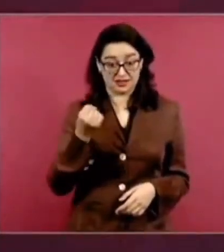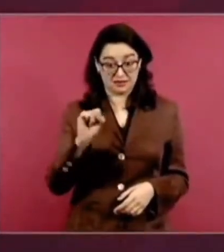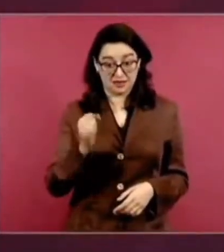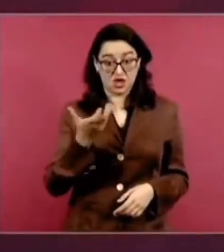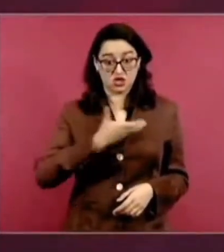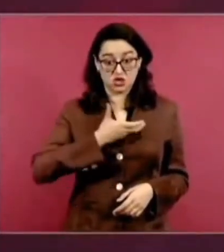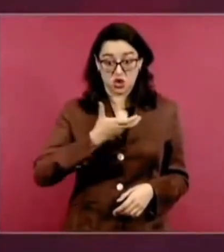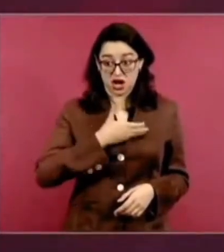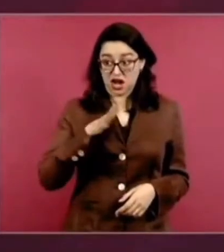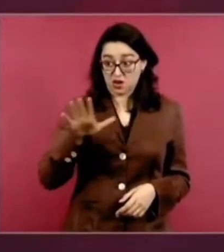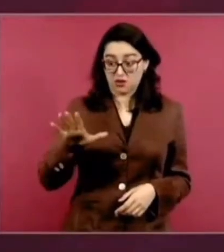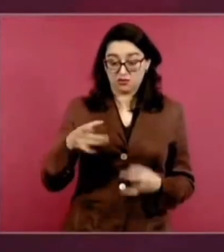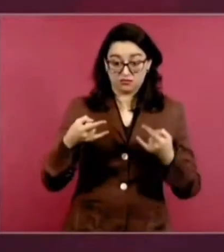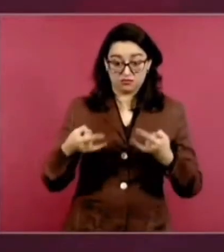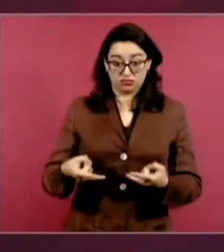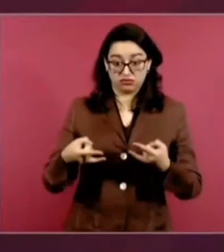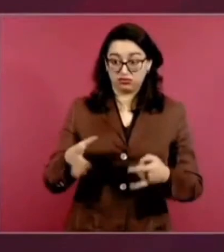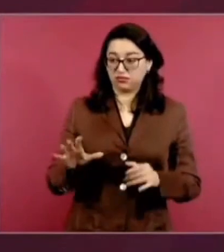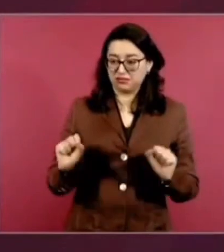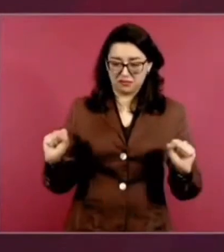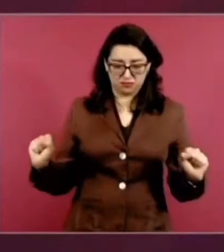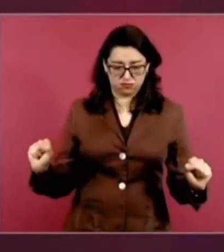Y nos da gusto